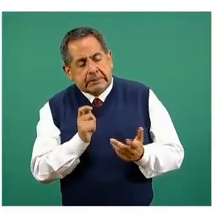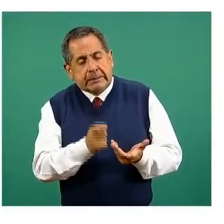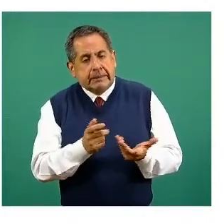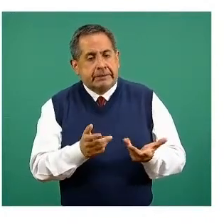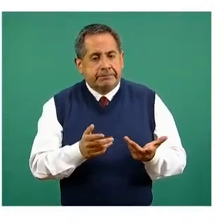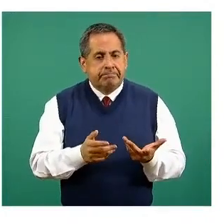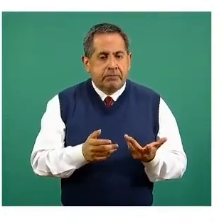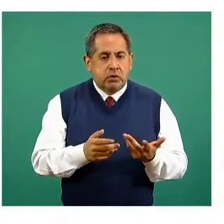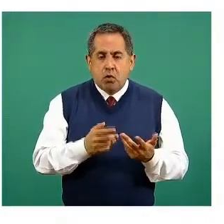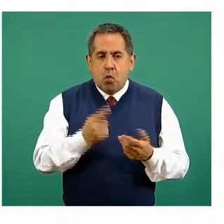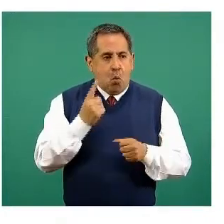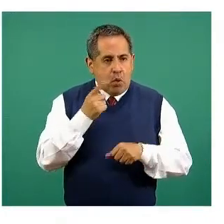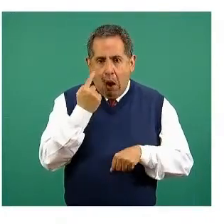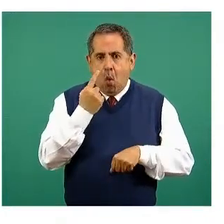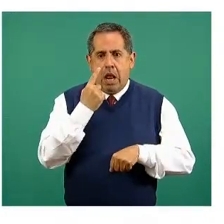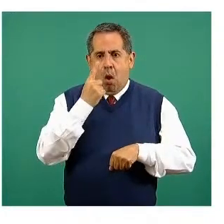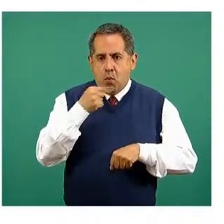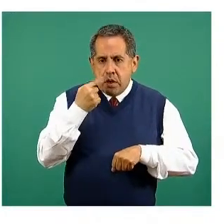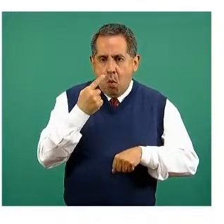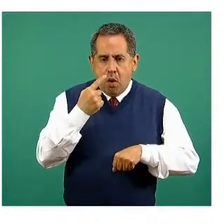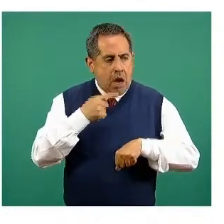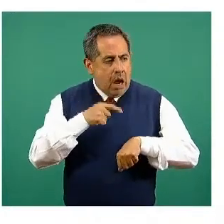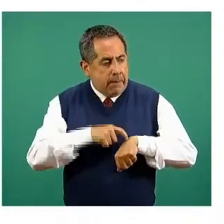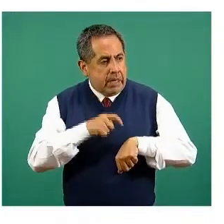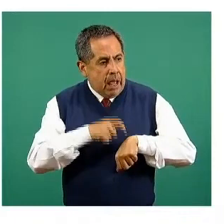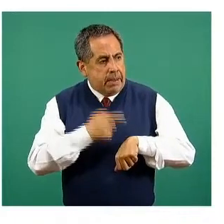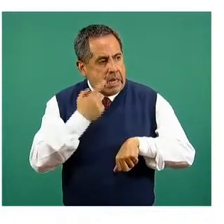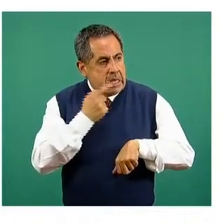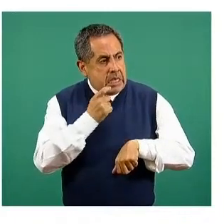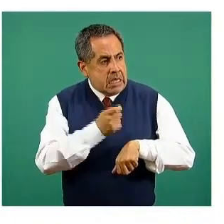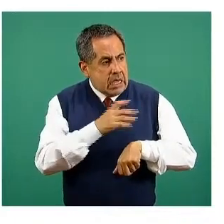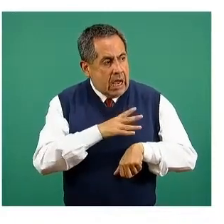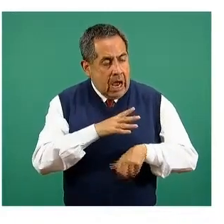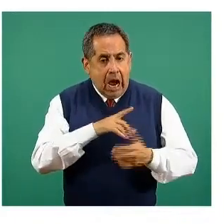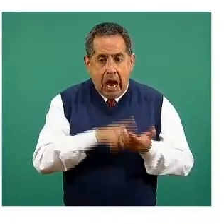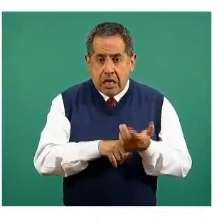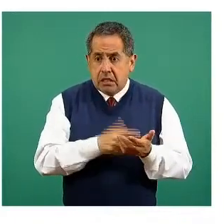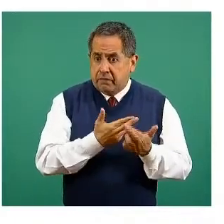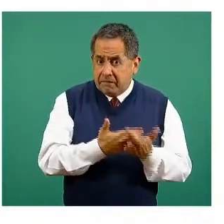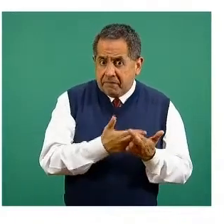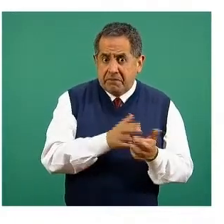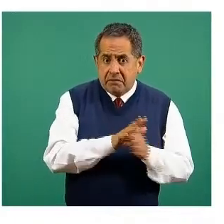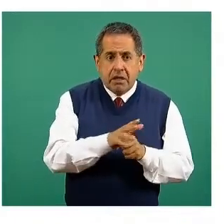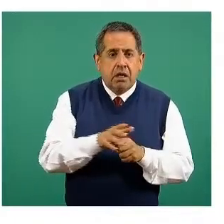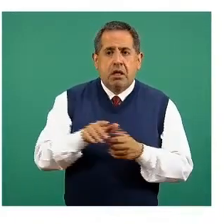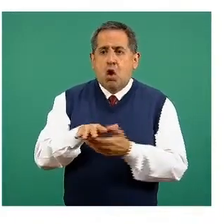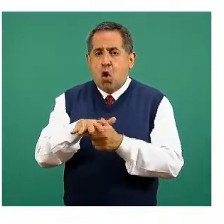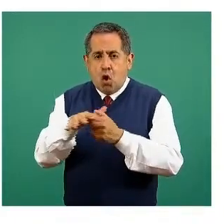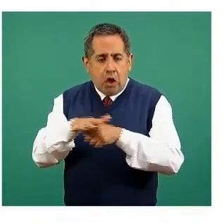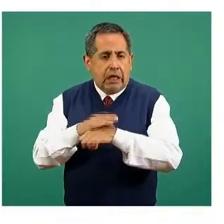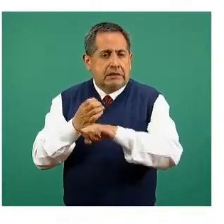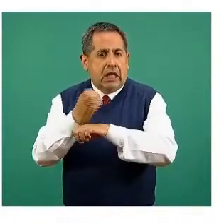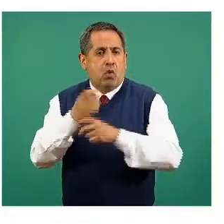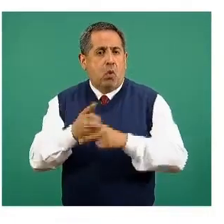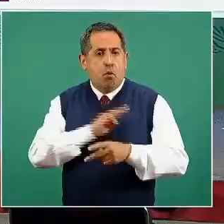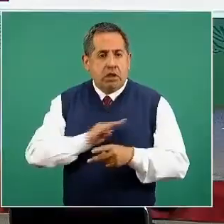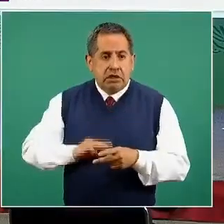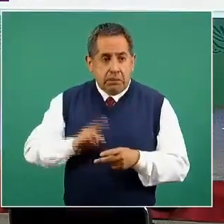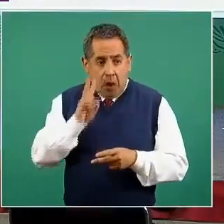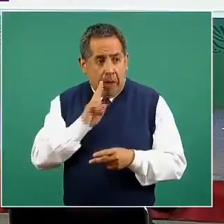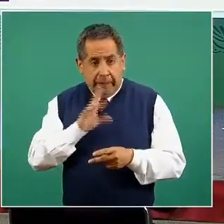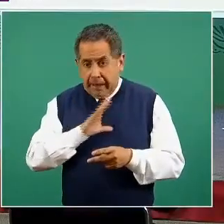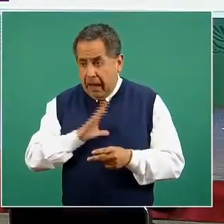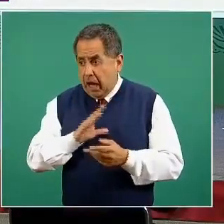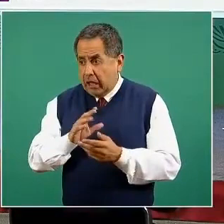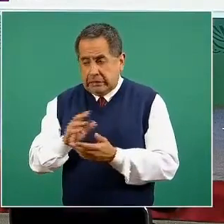hora con hora prácticamente en función de cuál es la disponibilidad ya local, municipal de cada una de estas camas, para, en